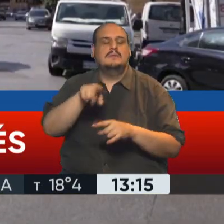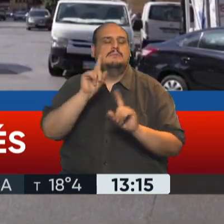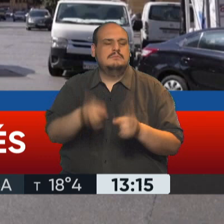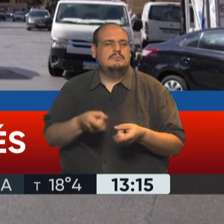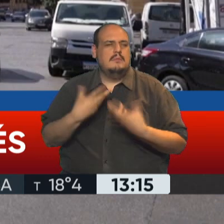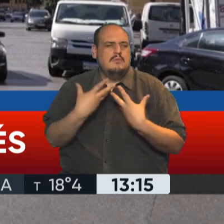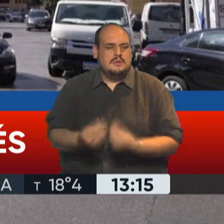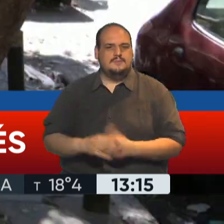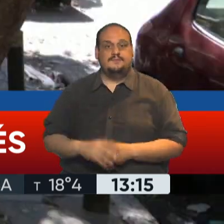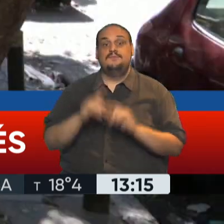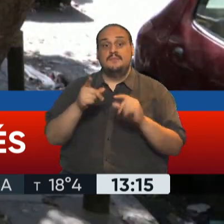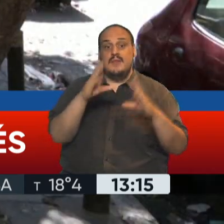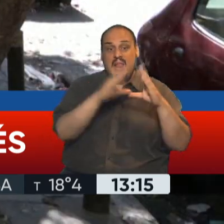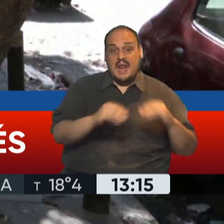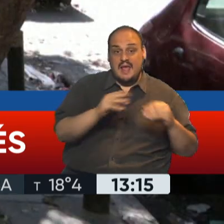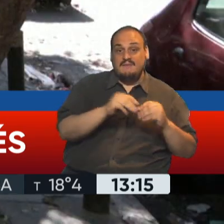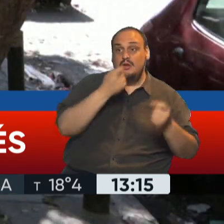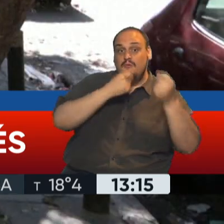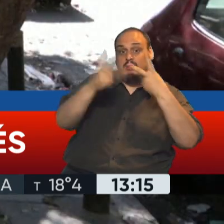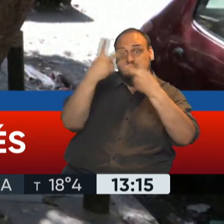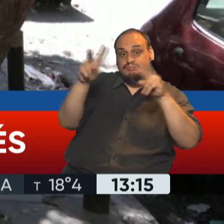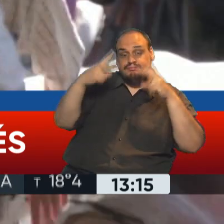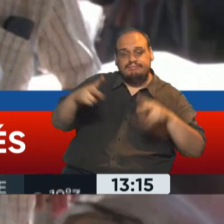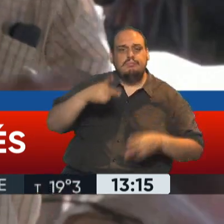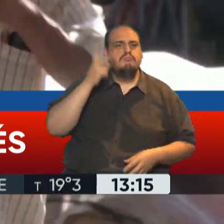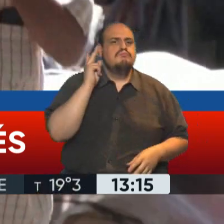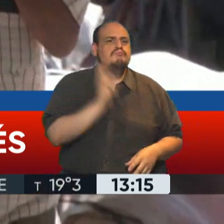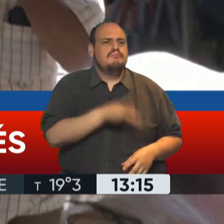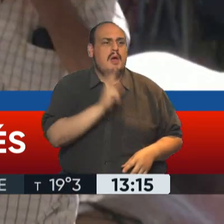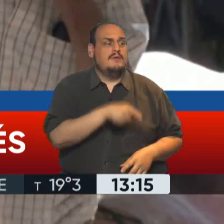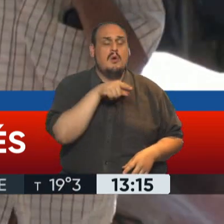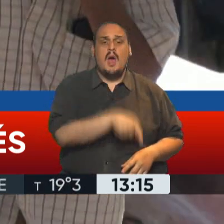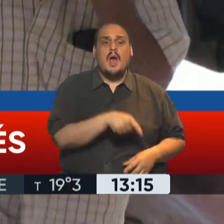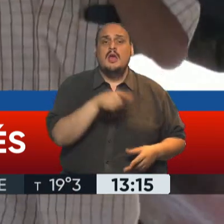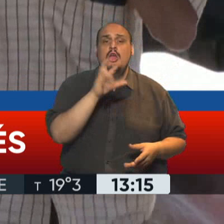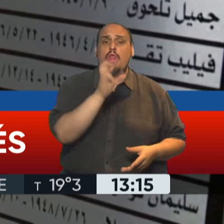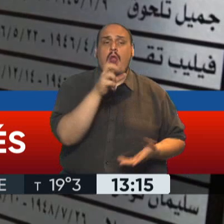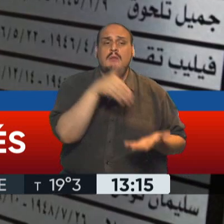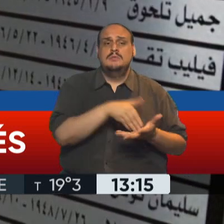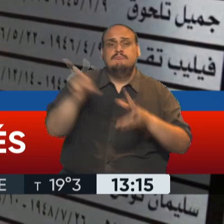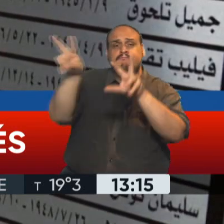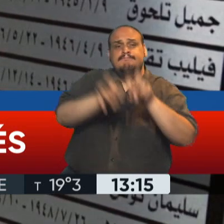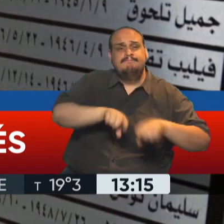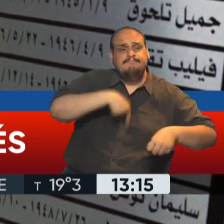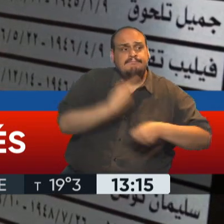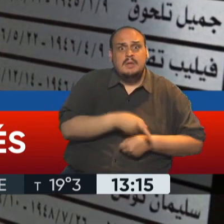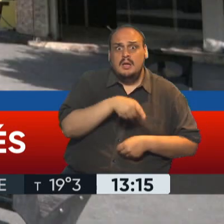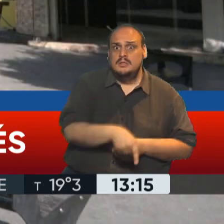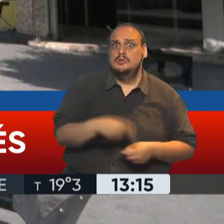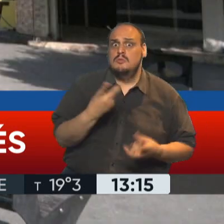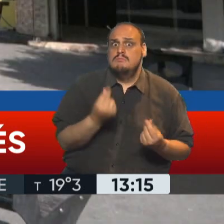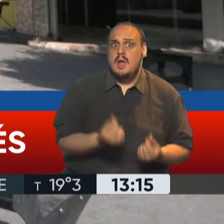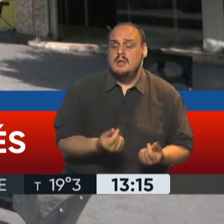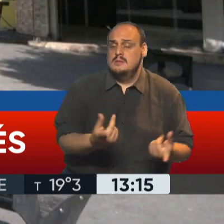las importaciones desde el Líbano, lo que equivale a privar a ese país de millones de dólares en momentos en que requiere de divisas para sostener